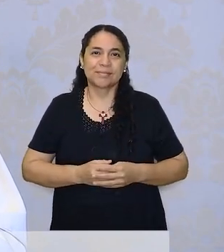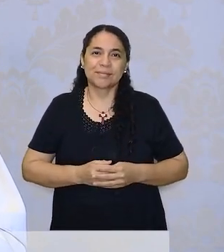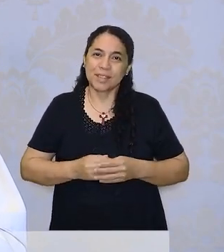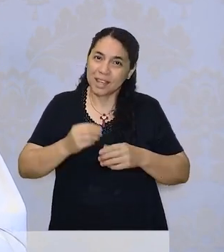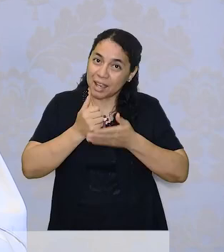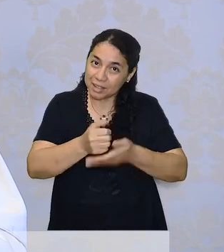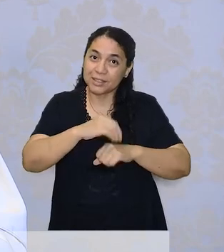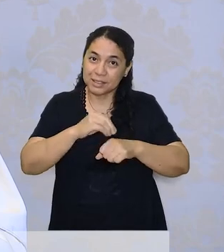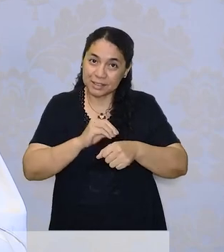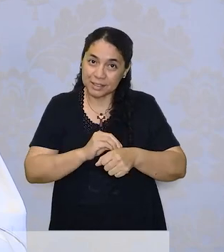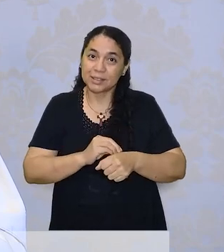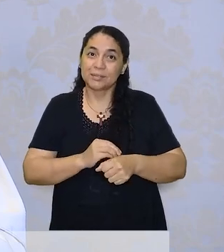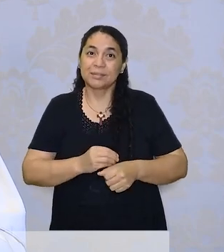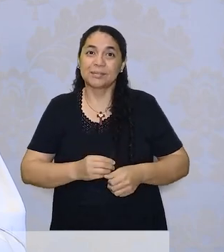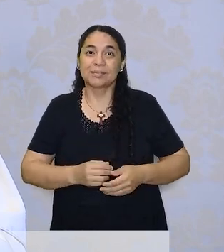podemos servir al mundo